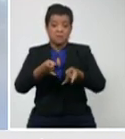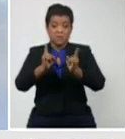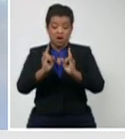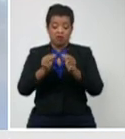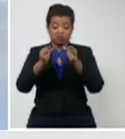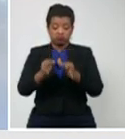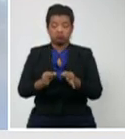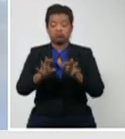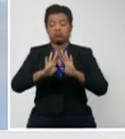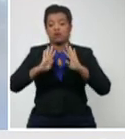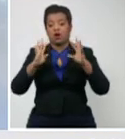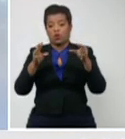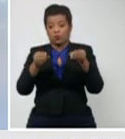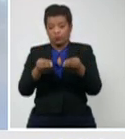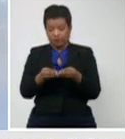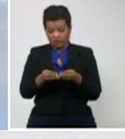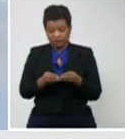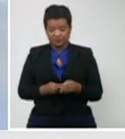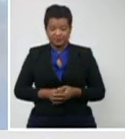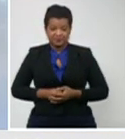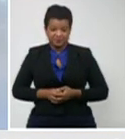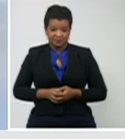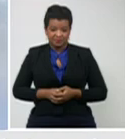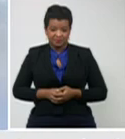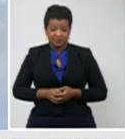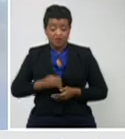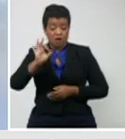acumulado, que da una letalidad